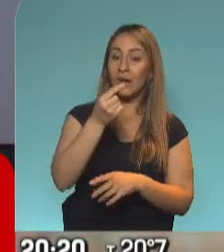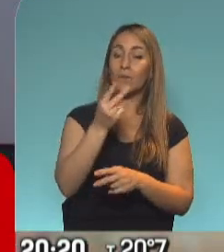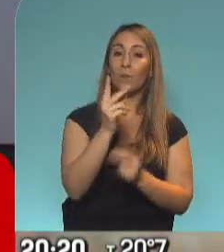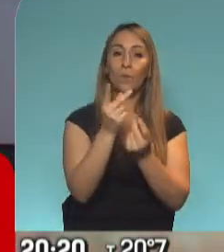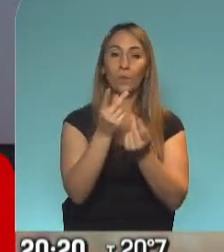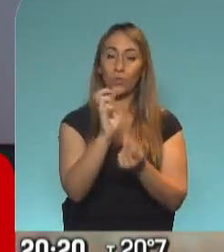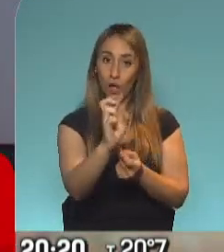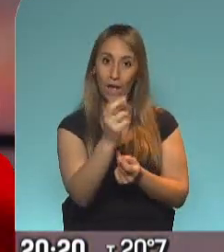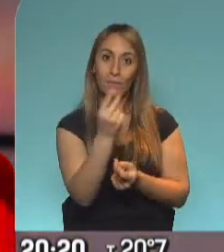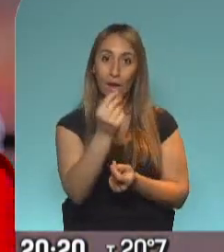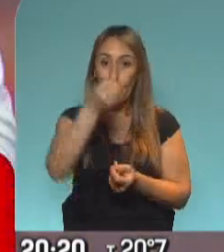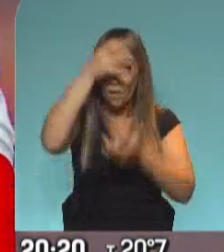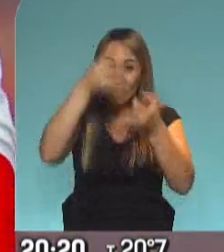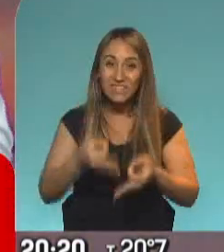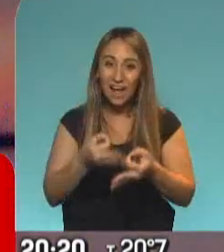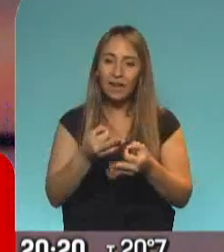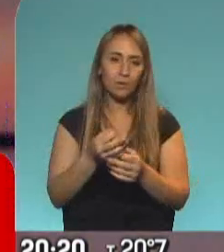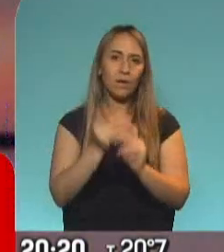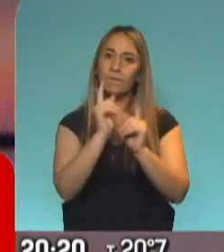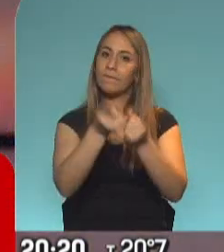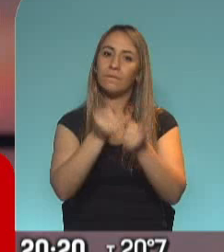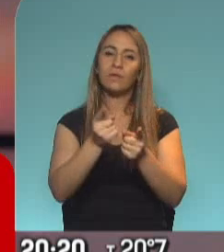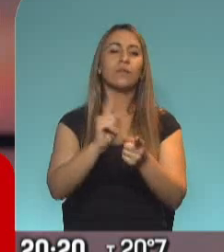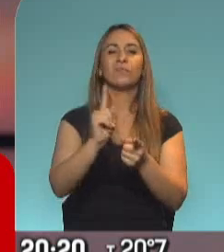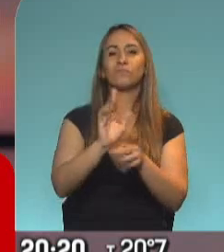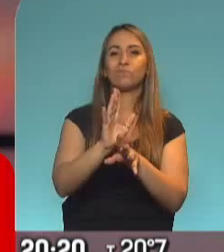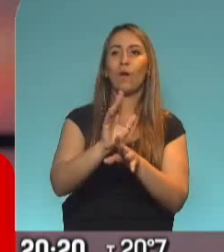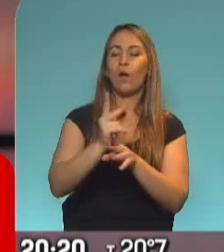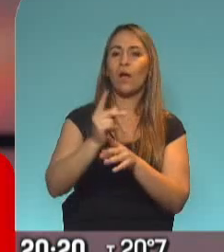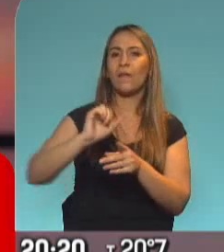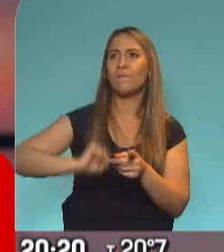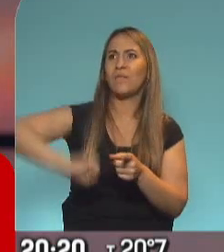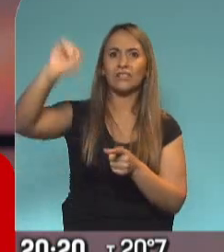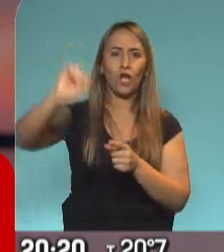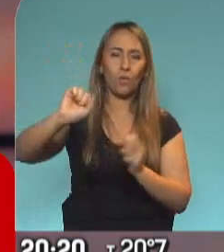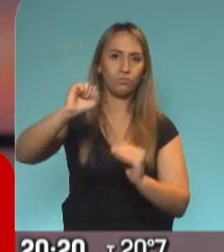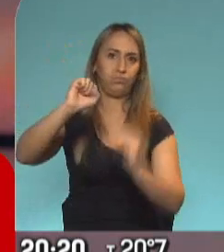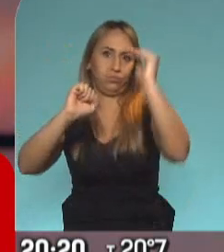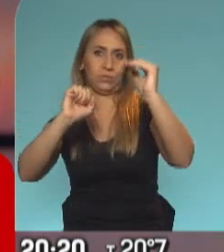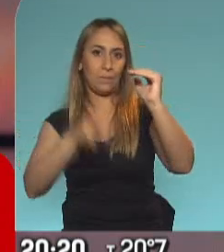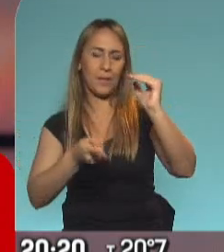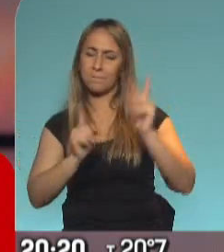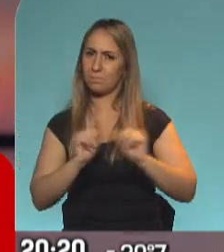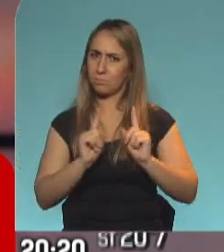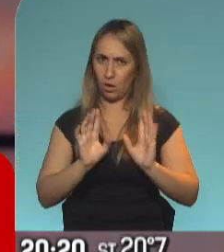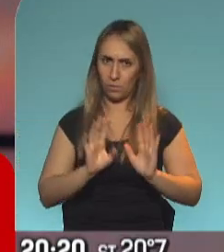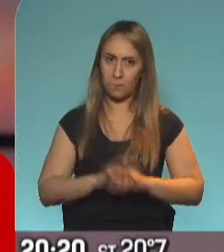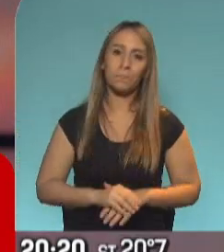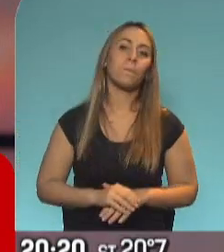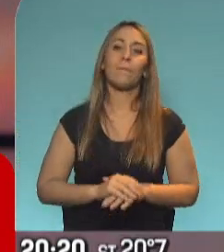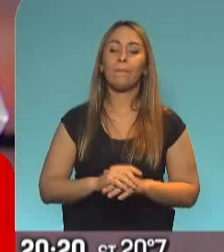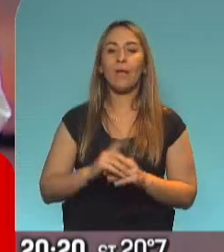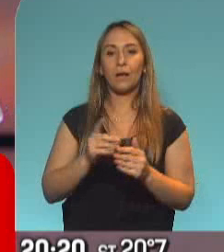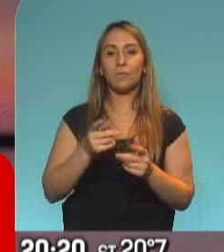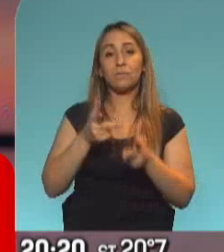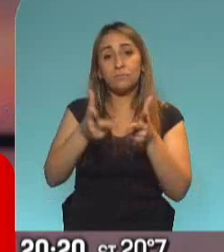la inflación, digamos, que no se dispare más arriba de la inflación. Lo importante es esto. Por un lado, habla del tipo de cambio